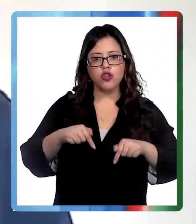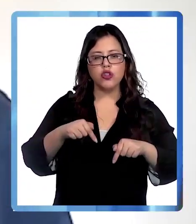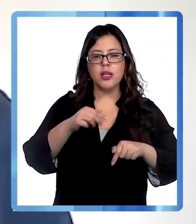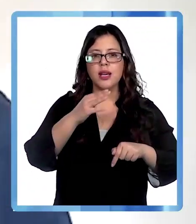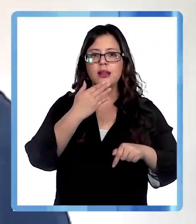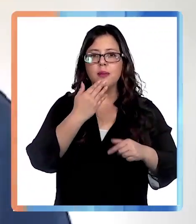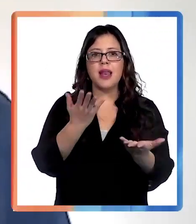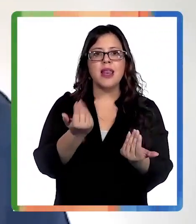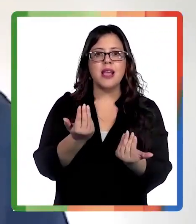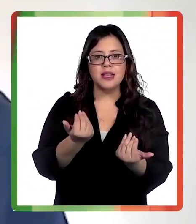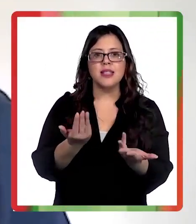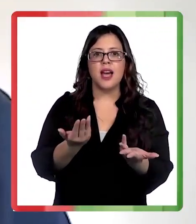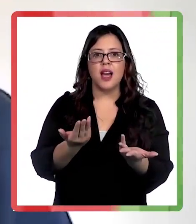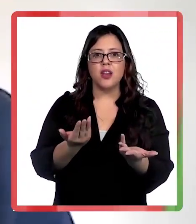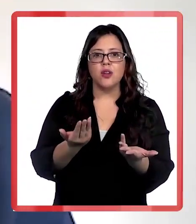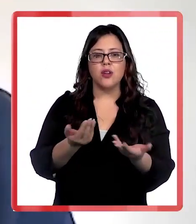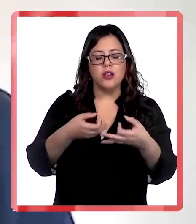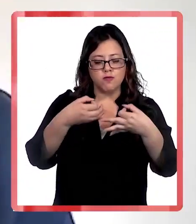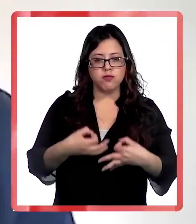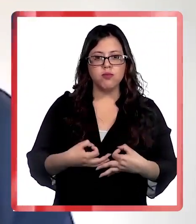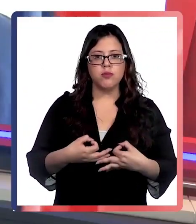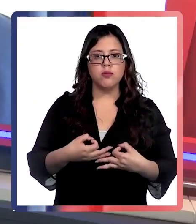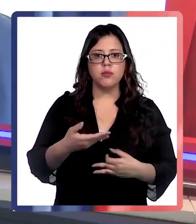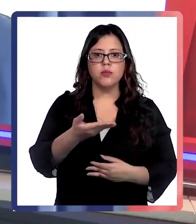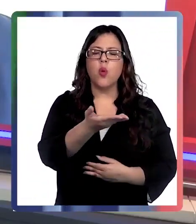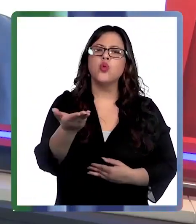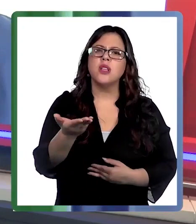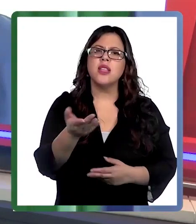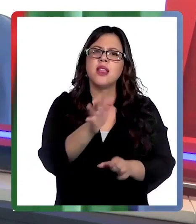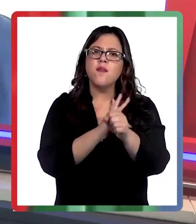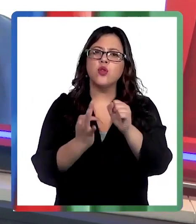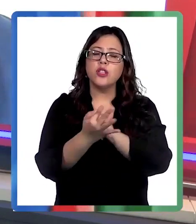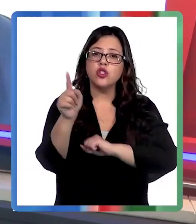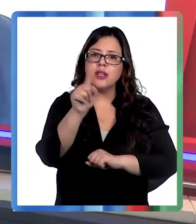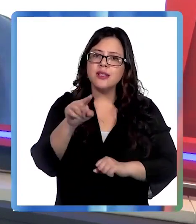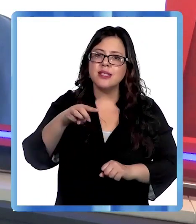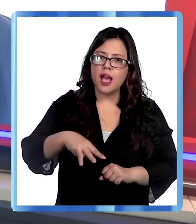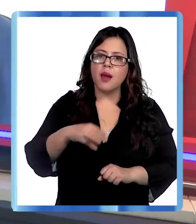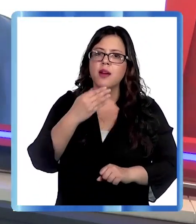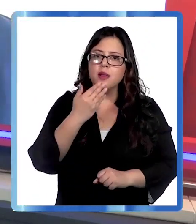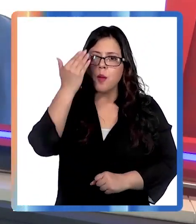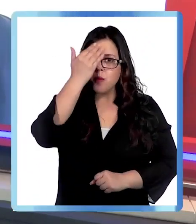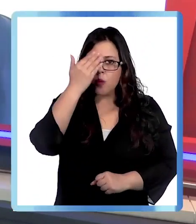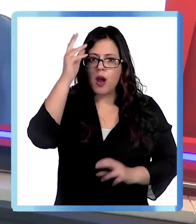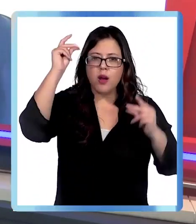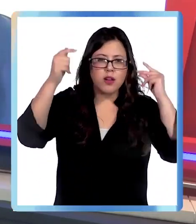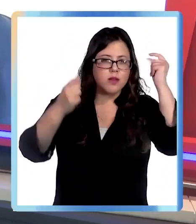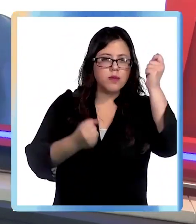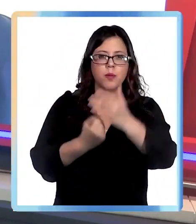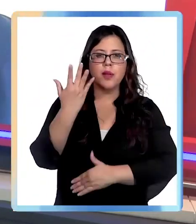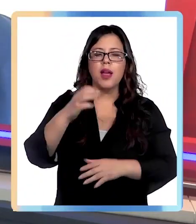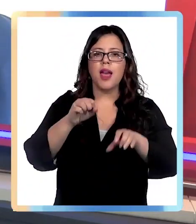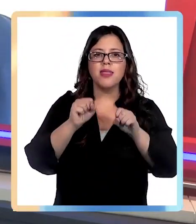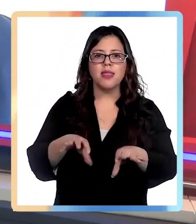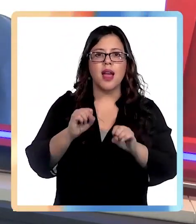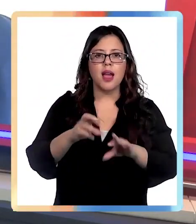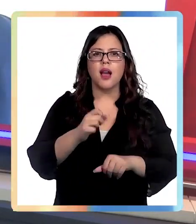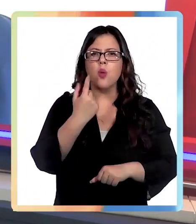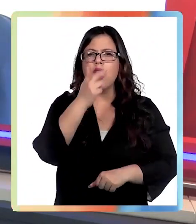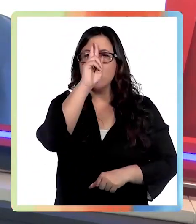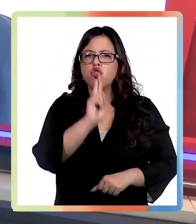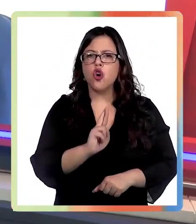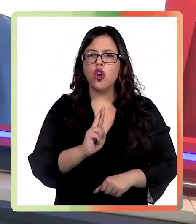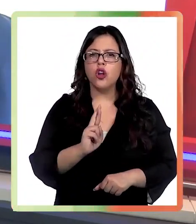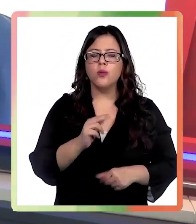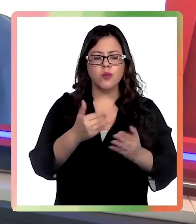hoy día también se hacen más necesarias y más pertinentes. Ustedes en la Fundación SM están también preocupados por la innovación en la enseñanza. ¿Qué